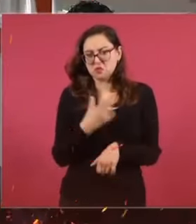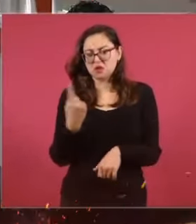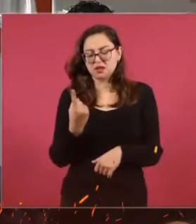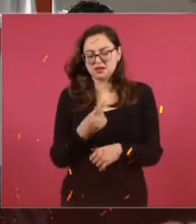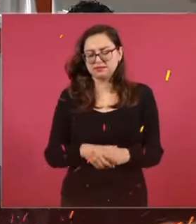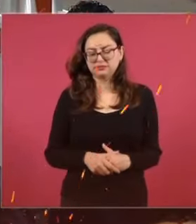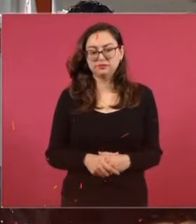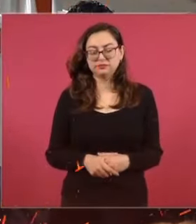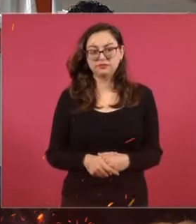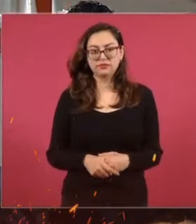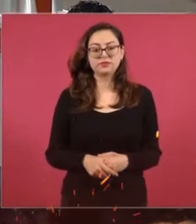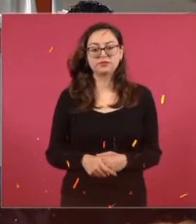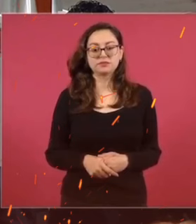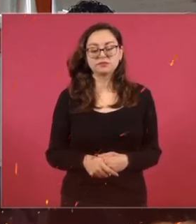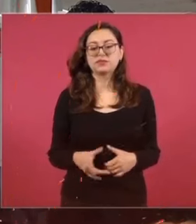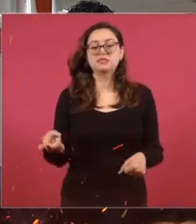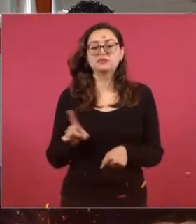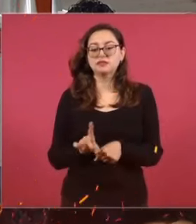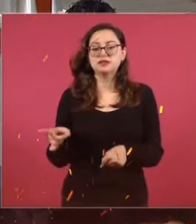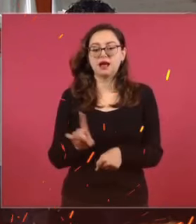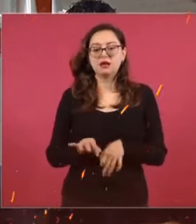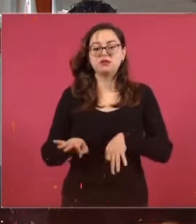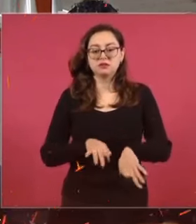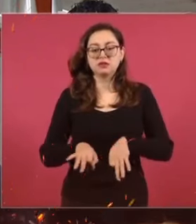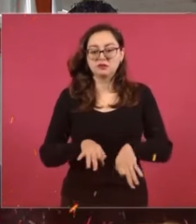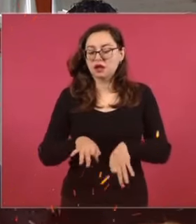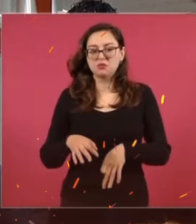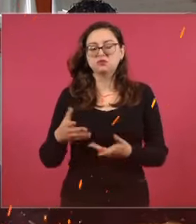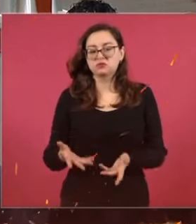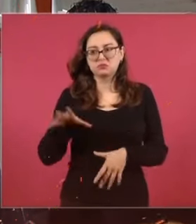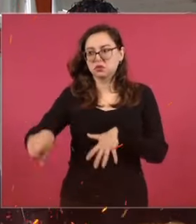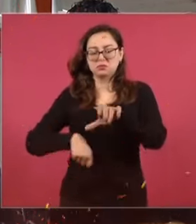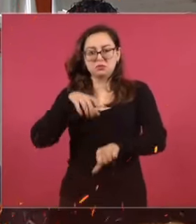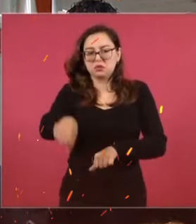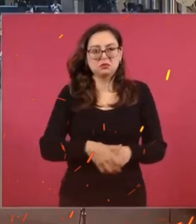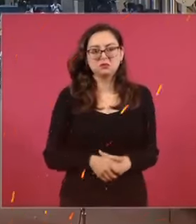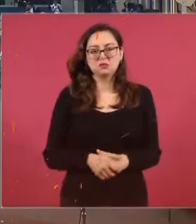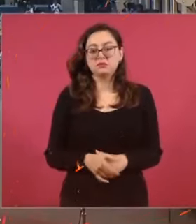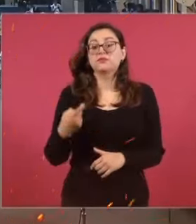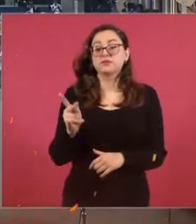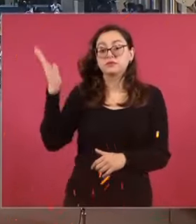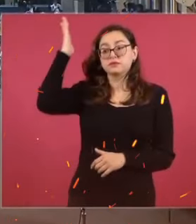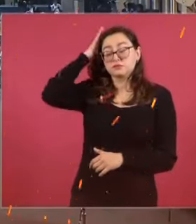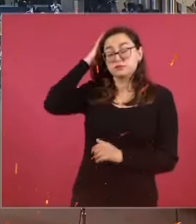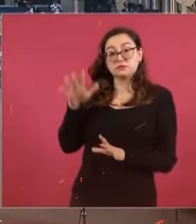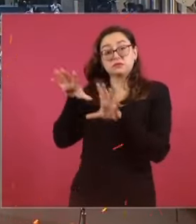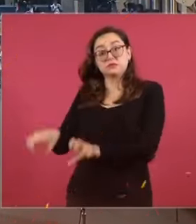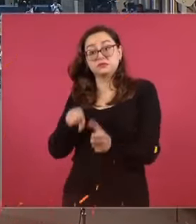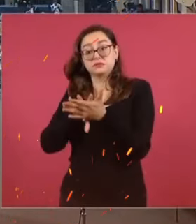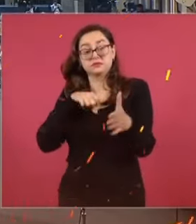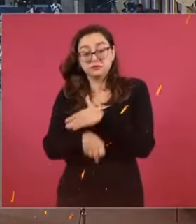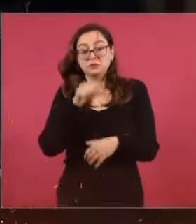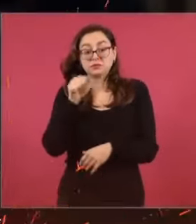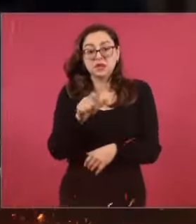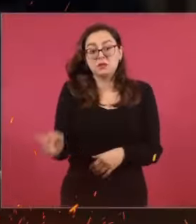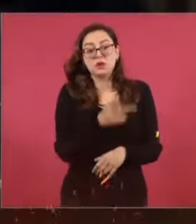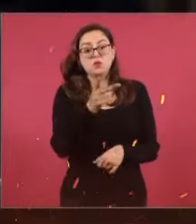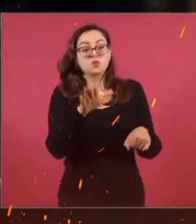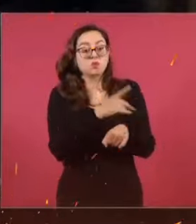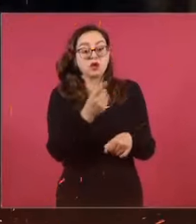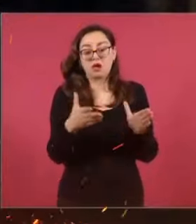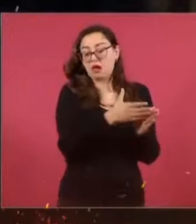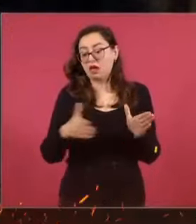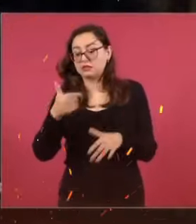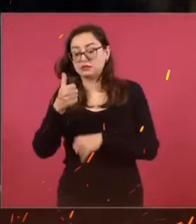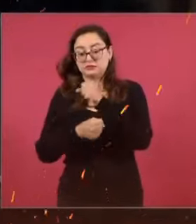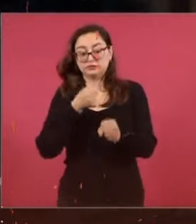Siempre se detienen a narcotraficantes. En el caso de a lo mejor de las cabezas, yo se lo pregunto porque también usted ha mencionado que una de las grandes preocupaciones que ha tenido su gobierno es que al menos en el sexenio